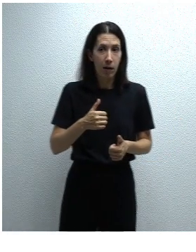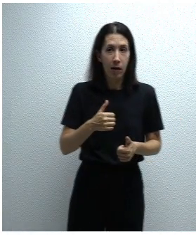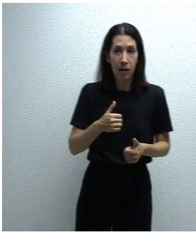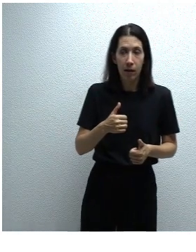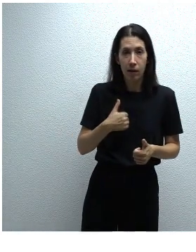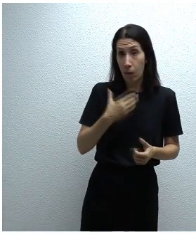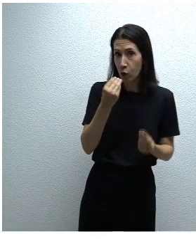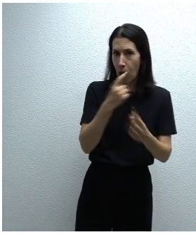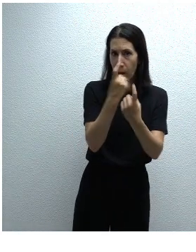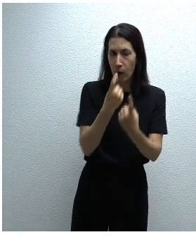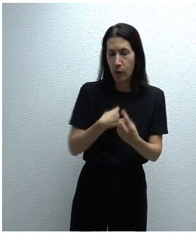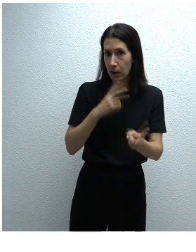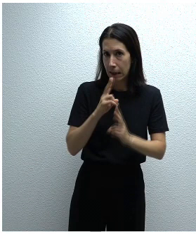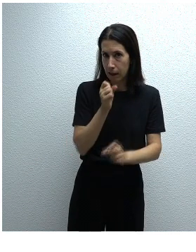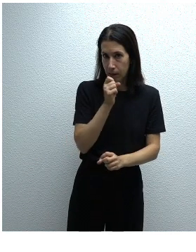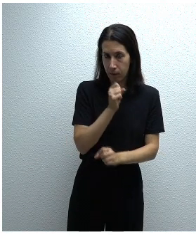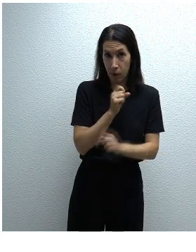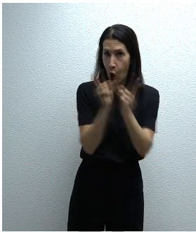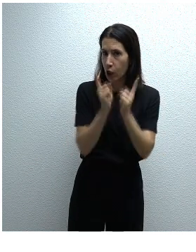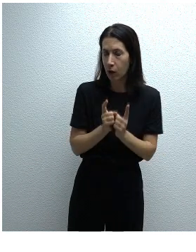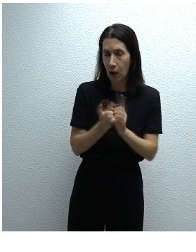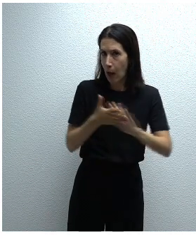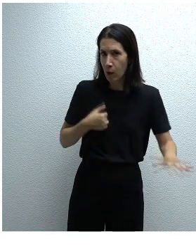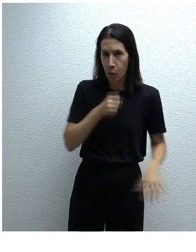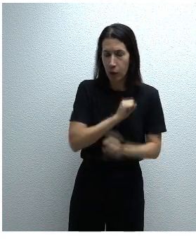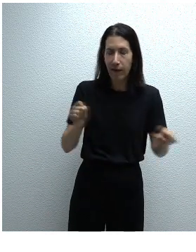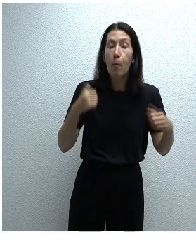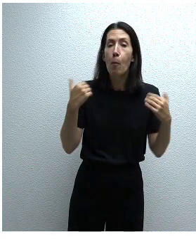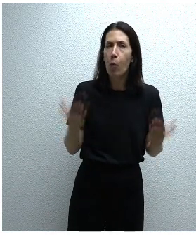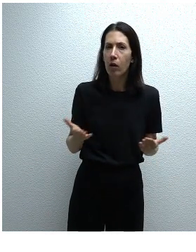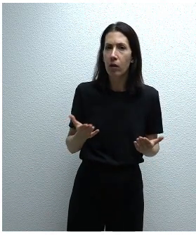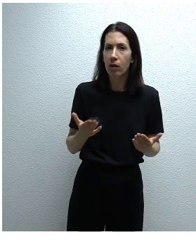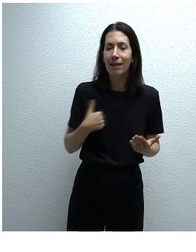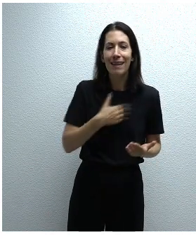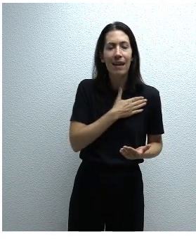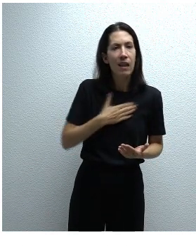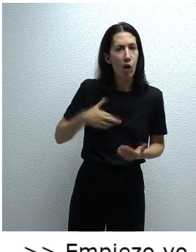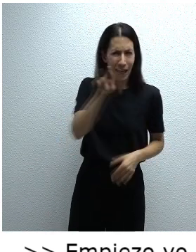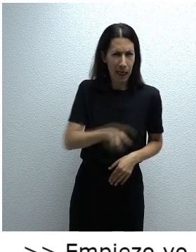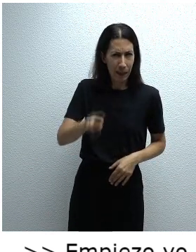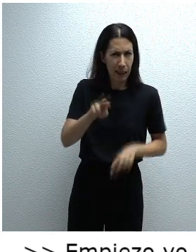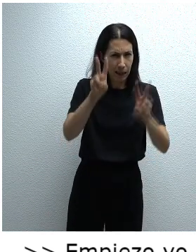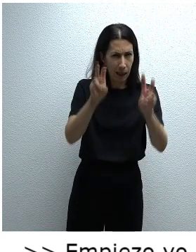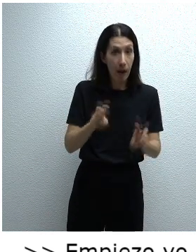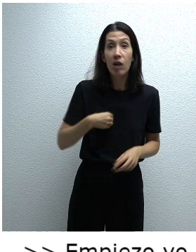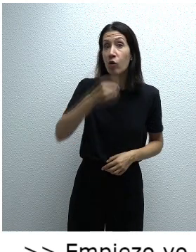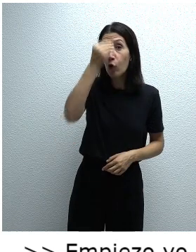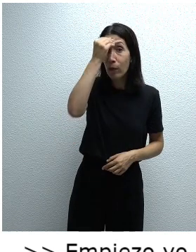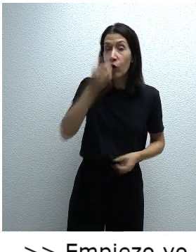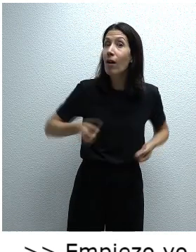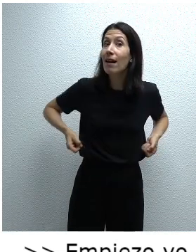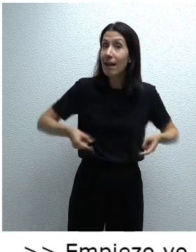responder a tantísimas preguntas brevemente y rapidez. Incidir en varias cosas. Yo creo que el coste